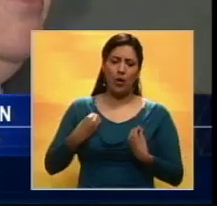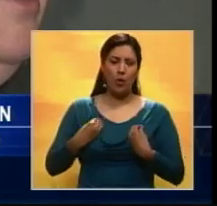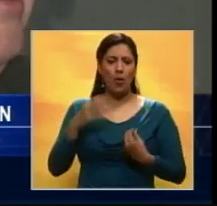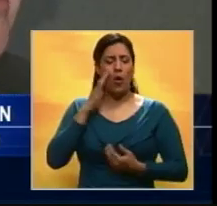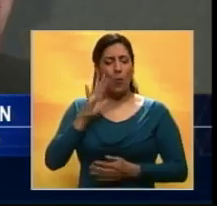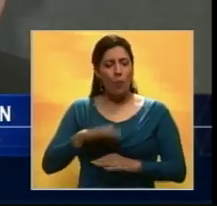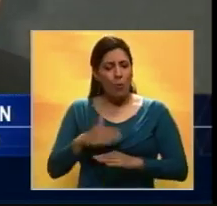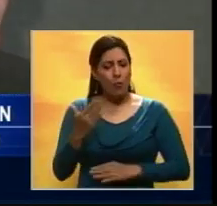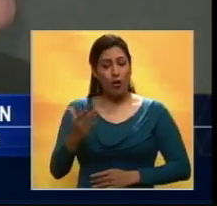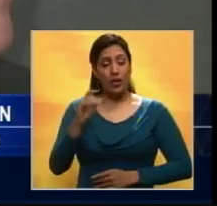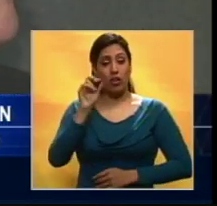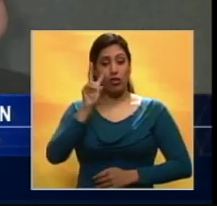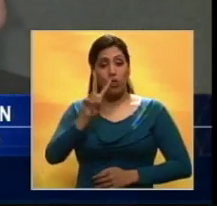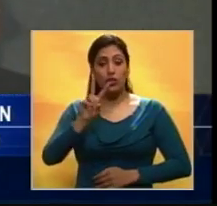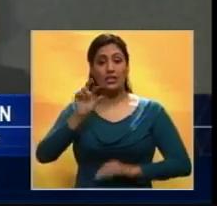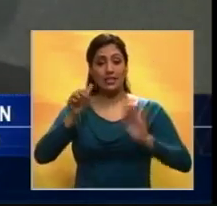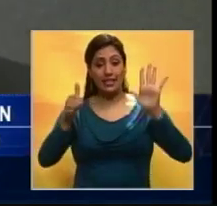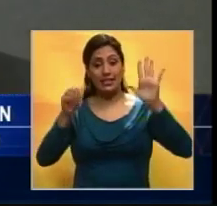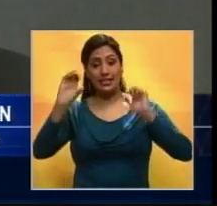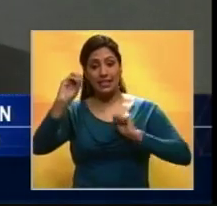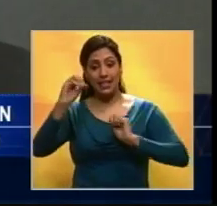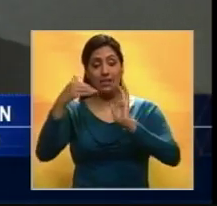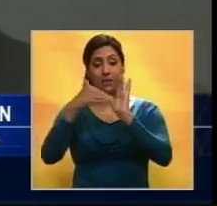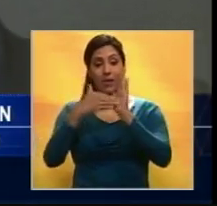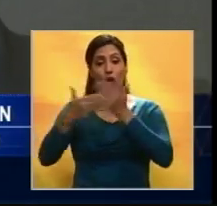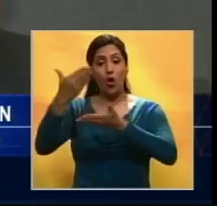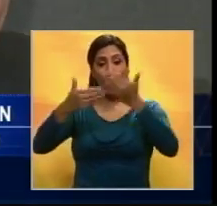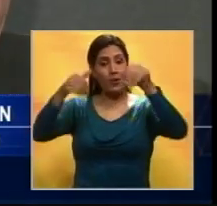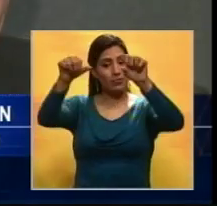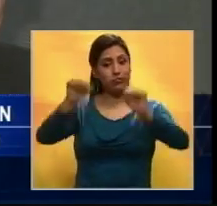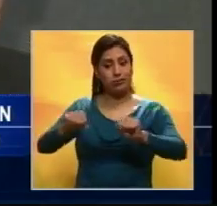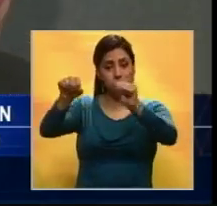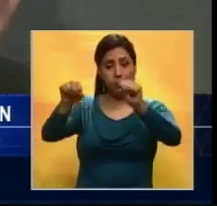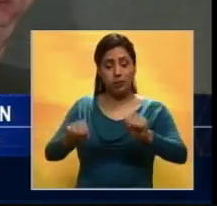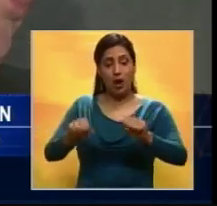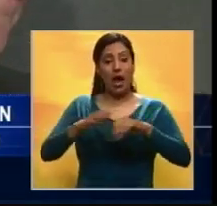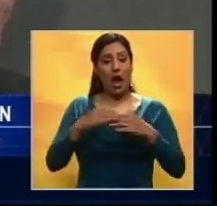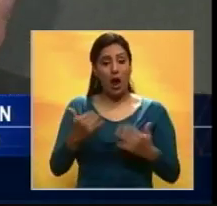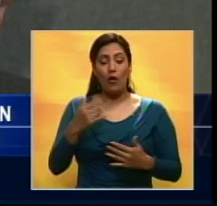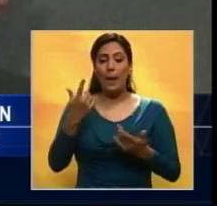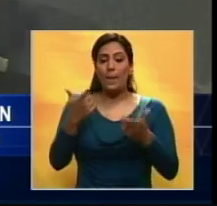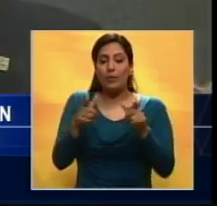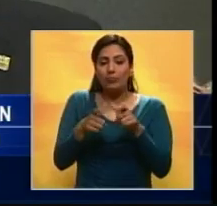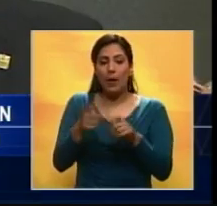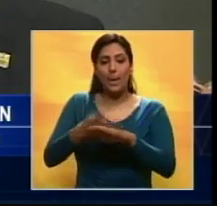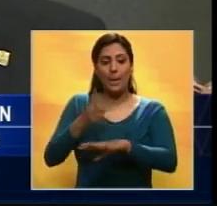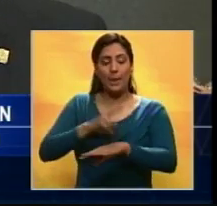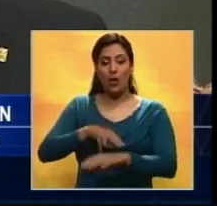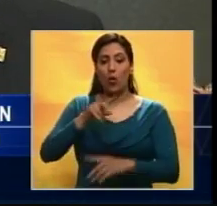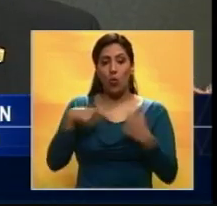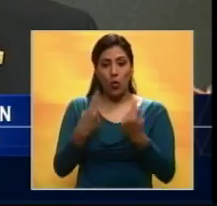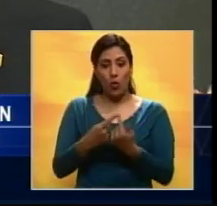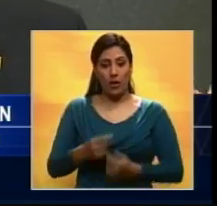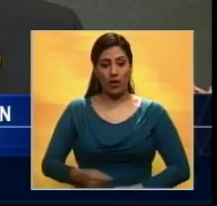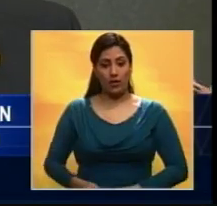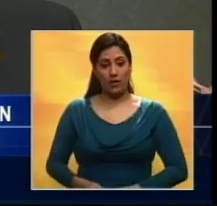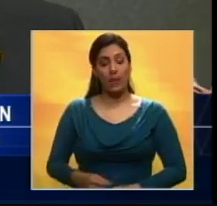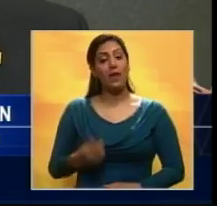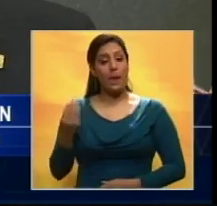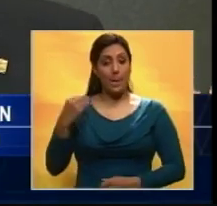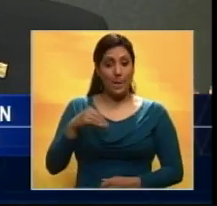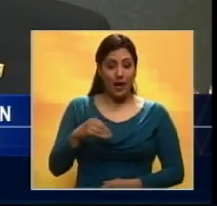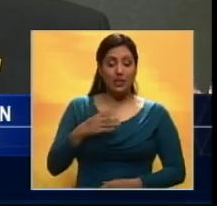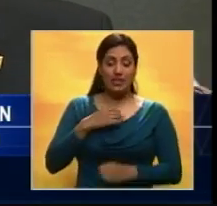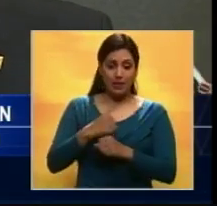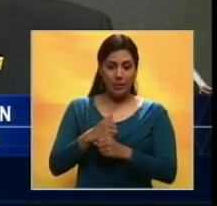según las cuales más de 260.000 comercios han cerrado sus puertas, con lo cual ha mermado la capacidad instalada del sector. Agregó